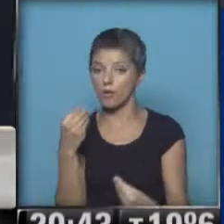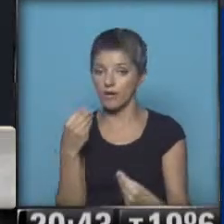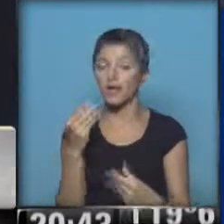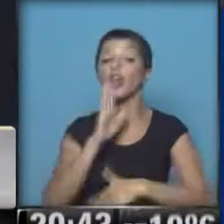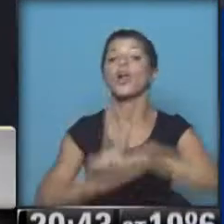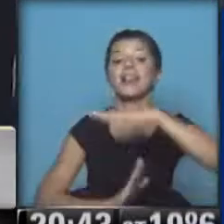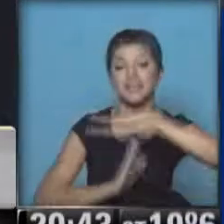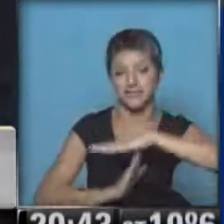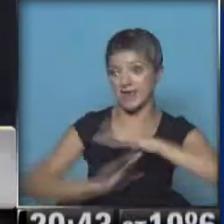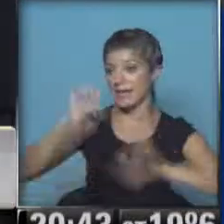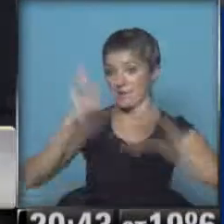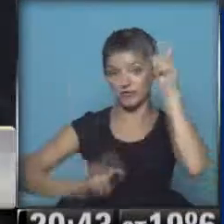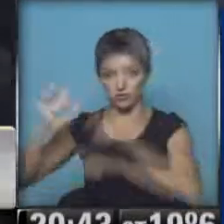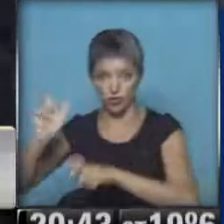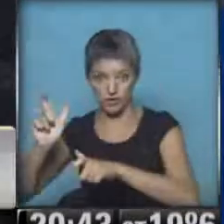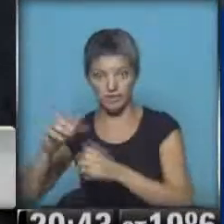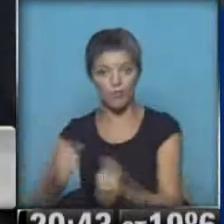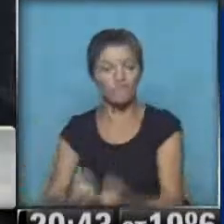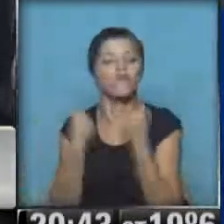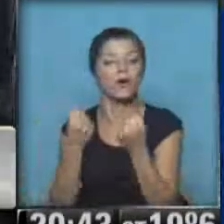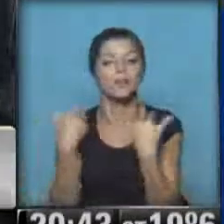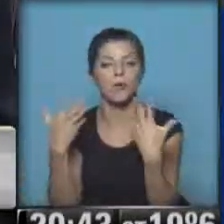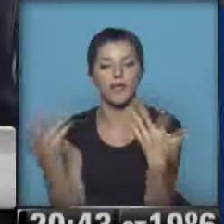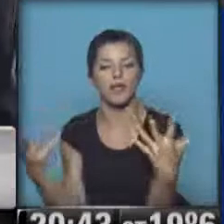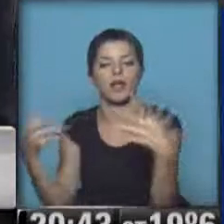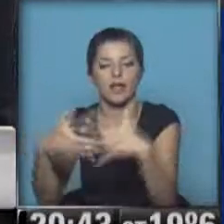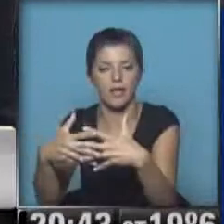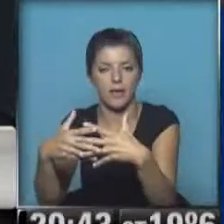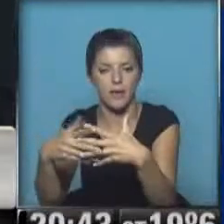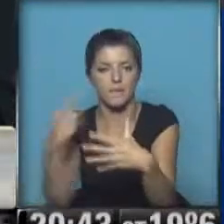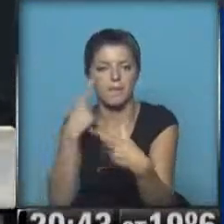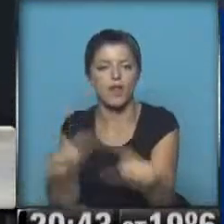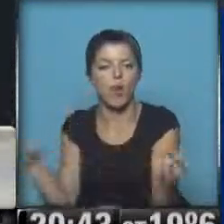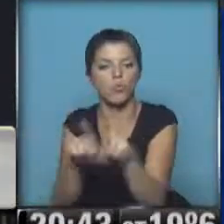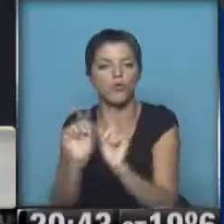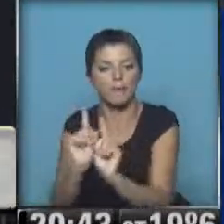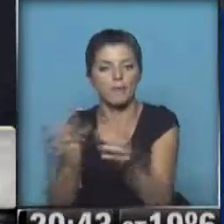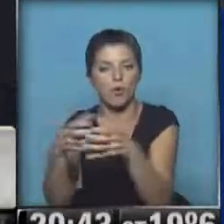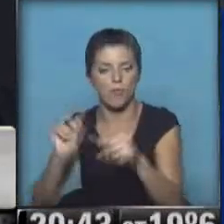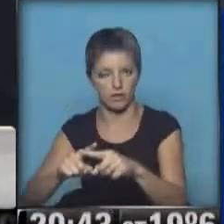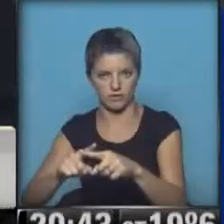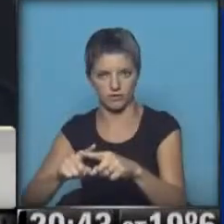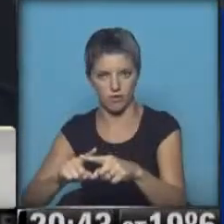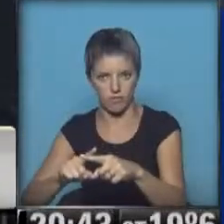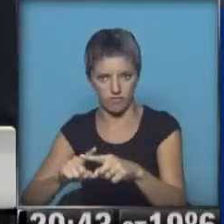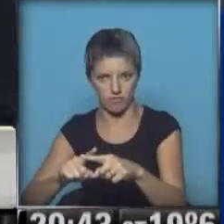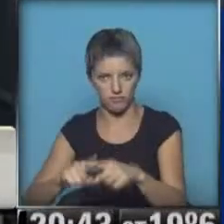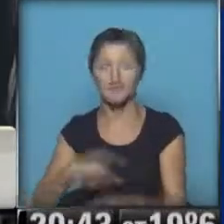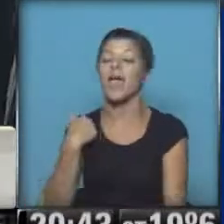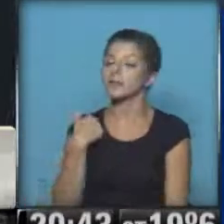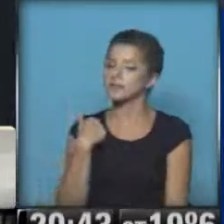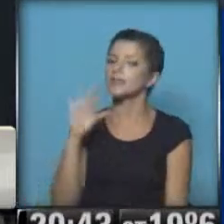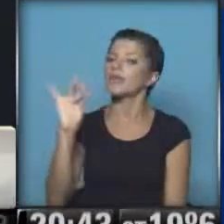las personalidades fuertes pueden convivir dentro de un mismo partido. Es muy